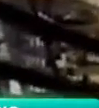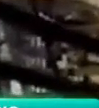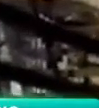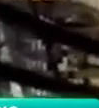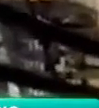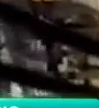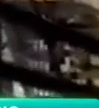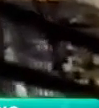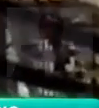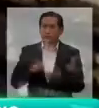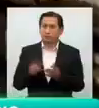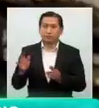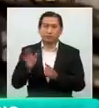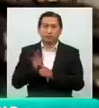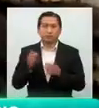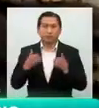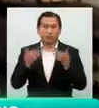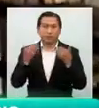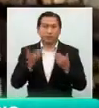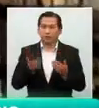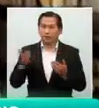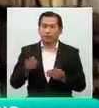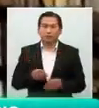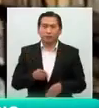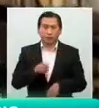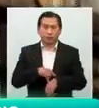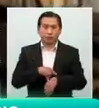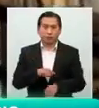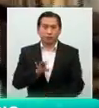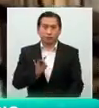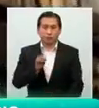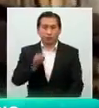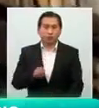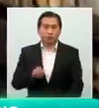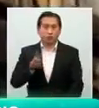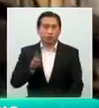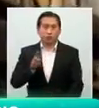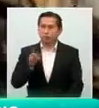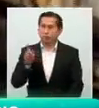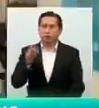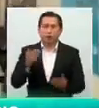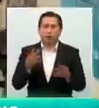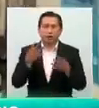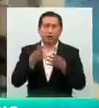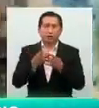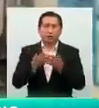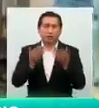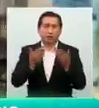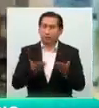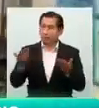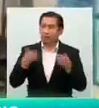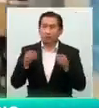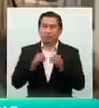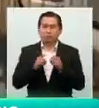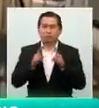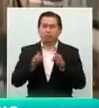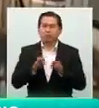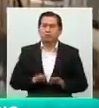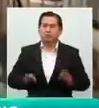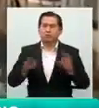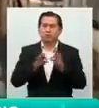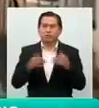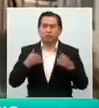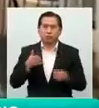Perfecto, son imágenes en vivo y en directo, justamente 8:02. Esto acontece en el penal de Miraflores. A esta hora de la noche tenemos entrevistas importantes vía